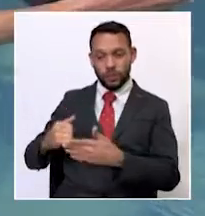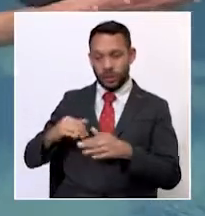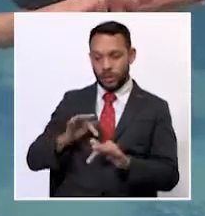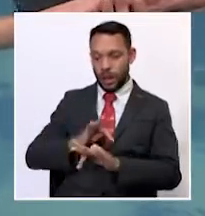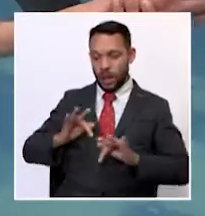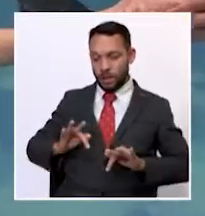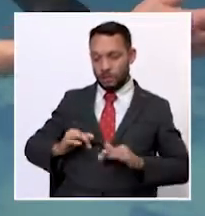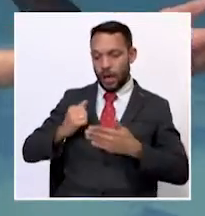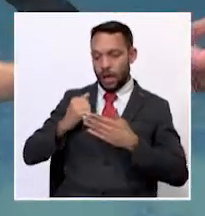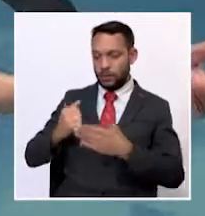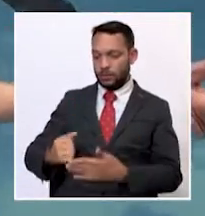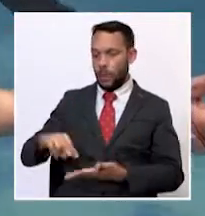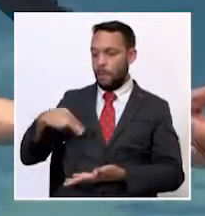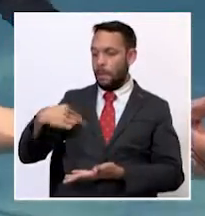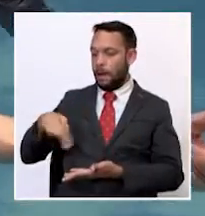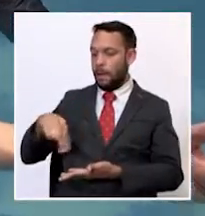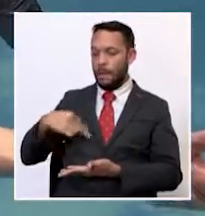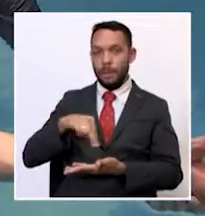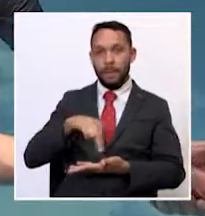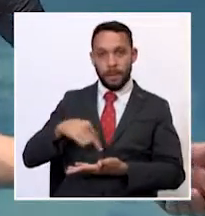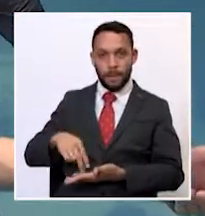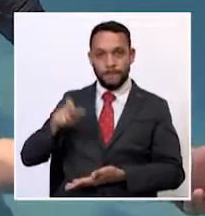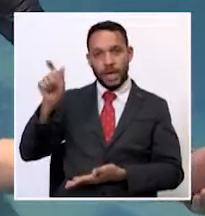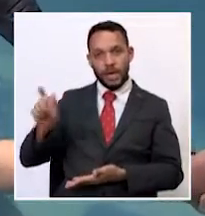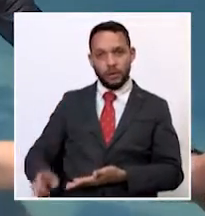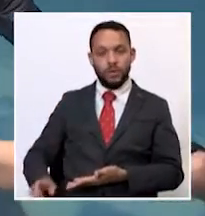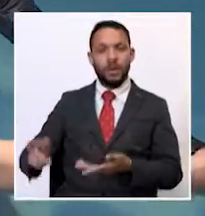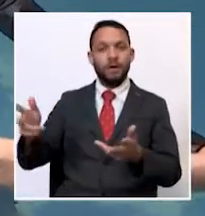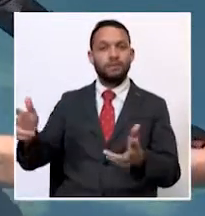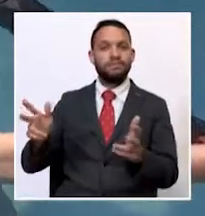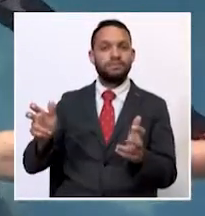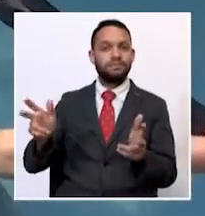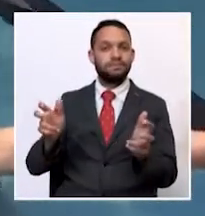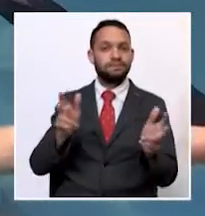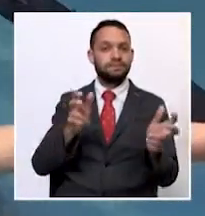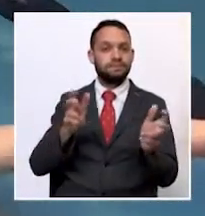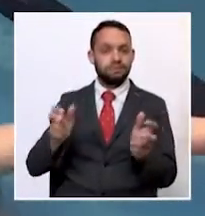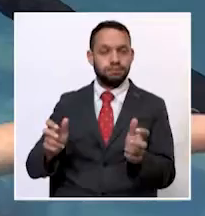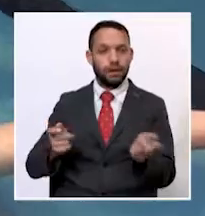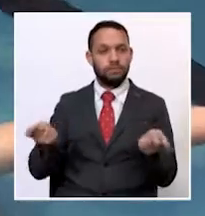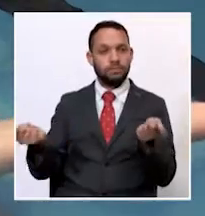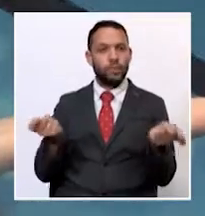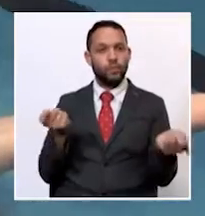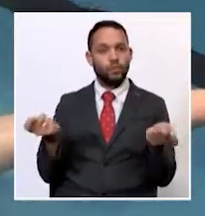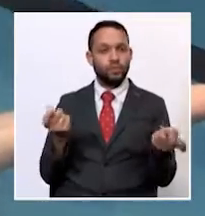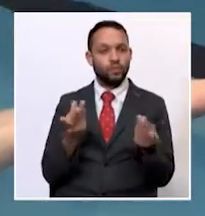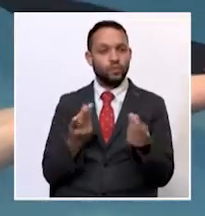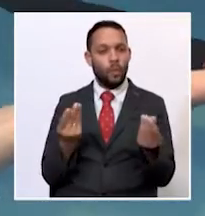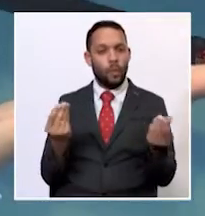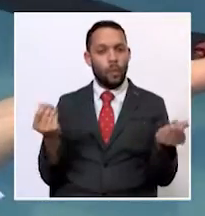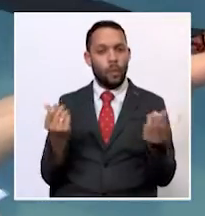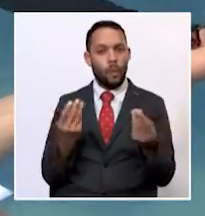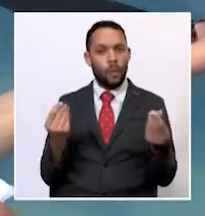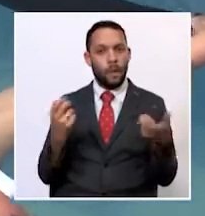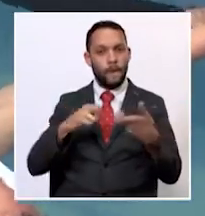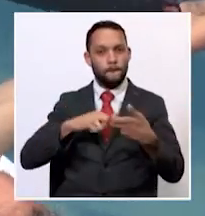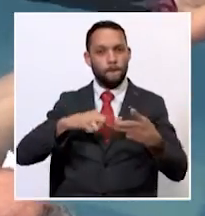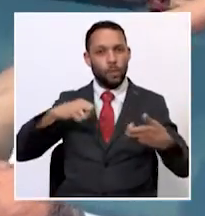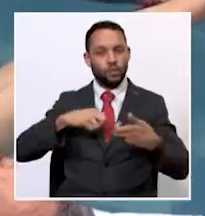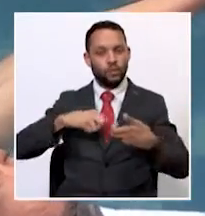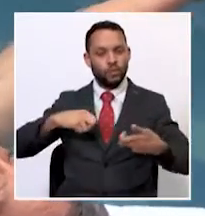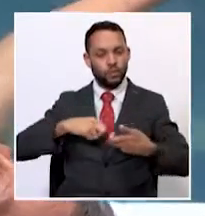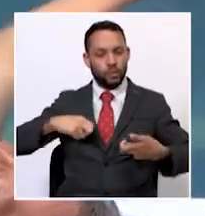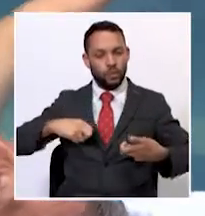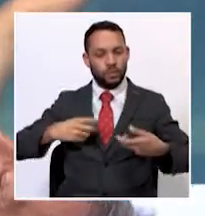danza, un arte con el paciente. Ellos van aflojando, van relajando sus músculos, sus